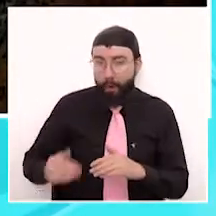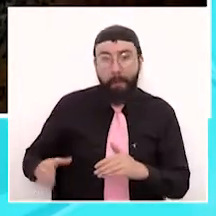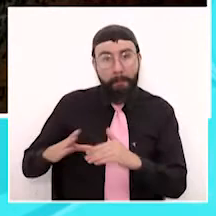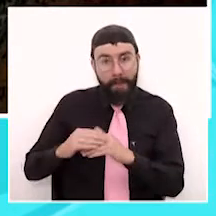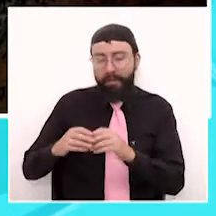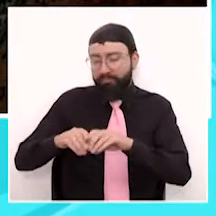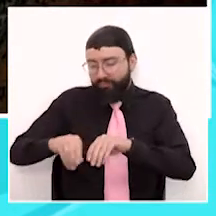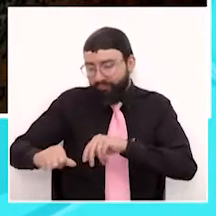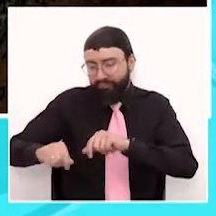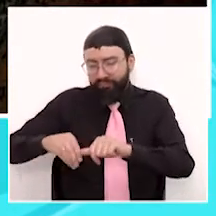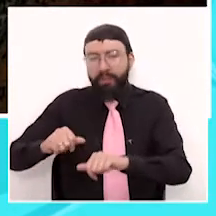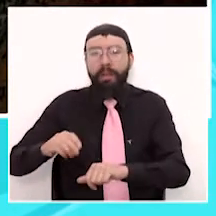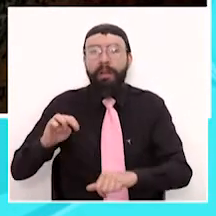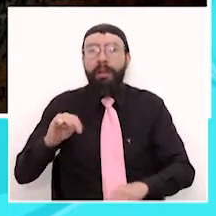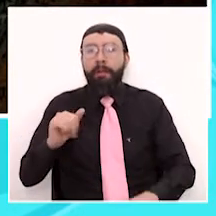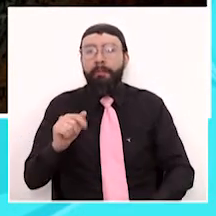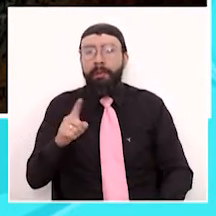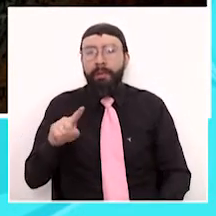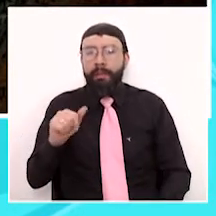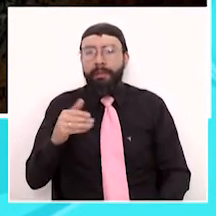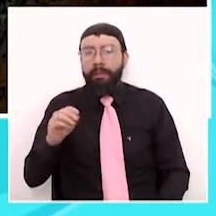intolerancia, pan sin gluten.